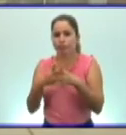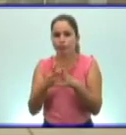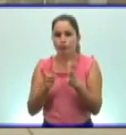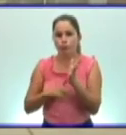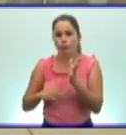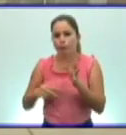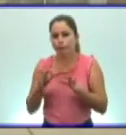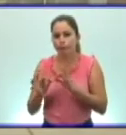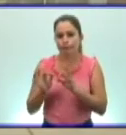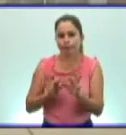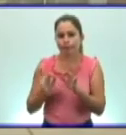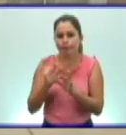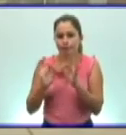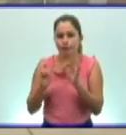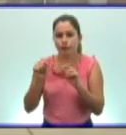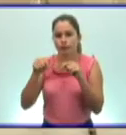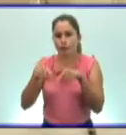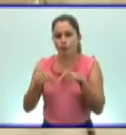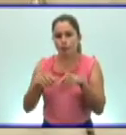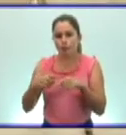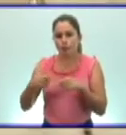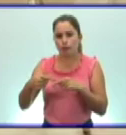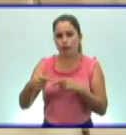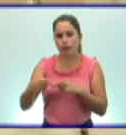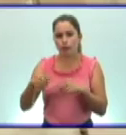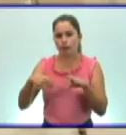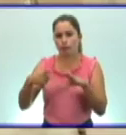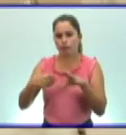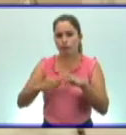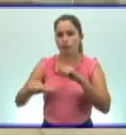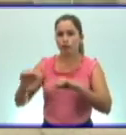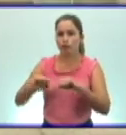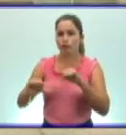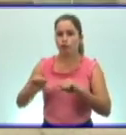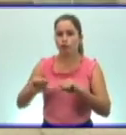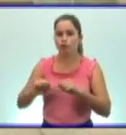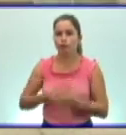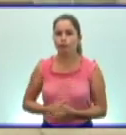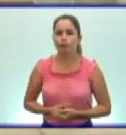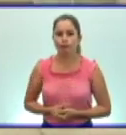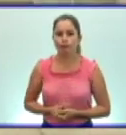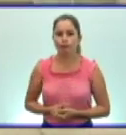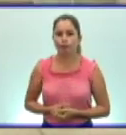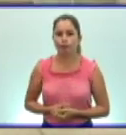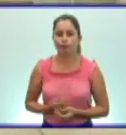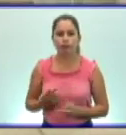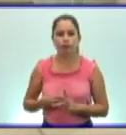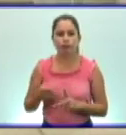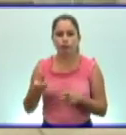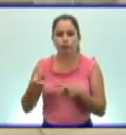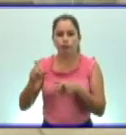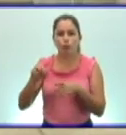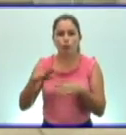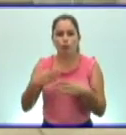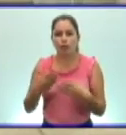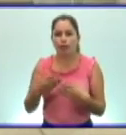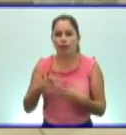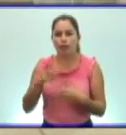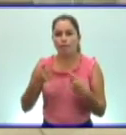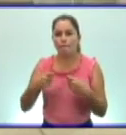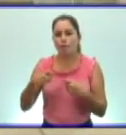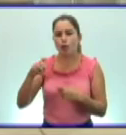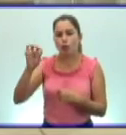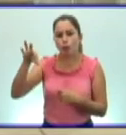energía que se producen durante la disolución. Para enrasar debemos utilizar o un gotero o una pipeta